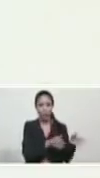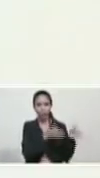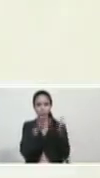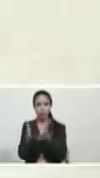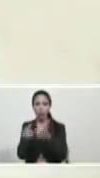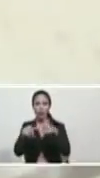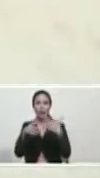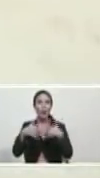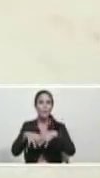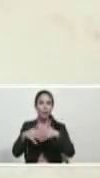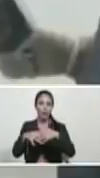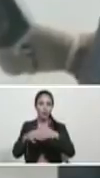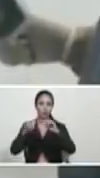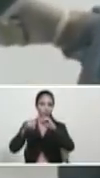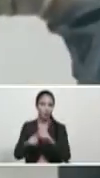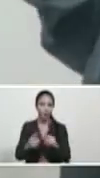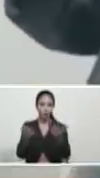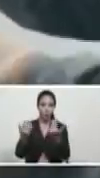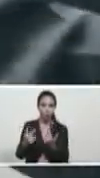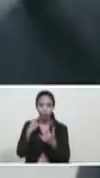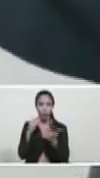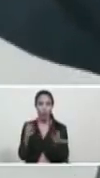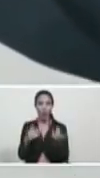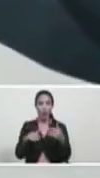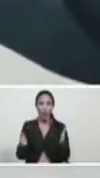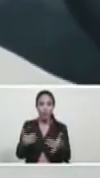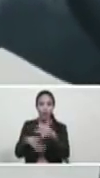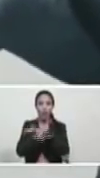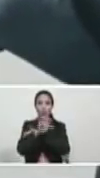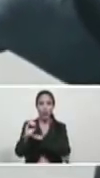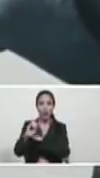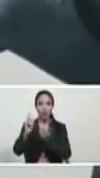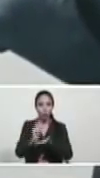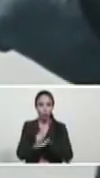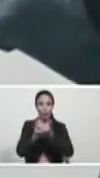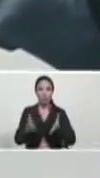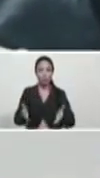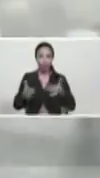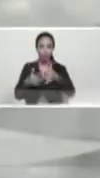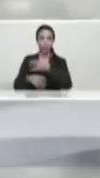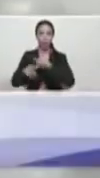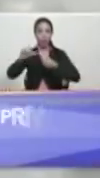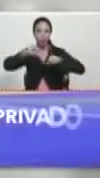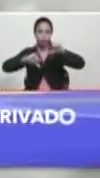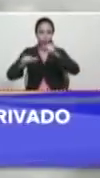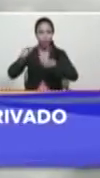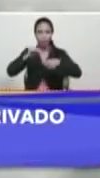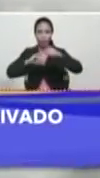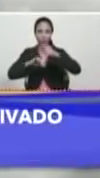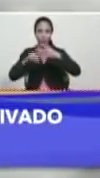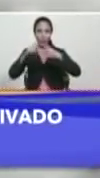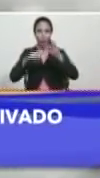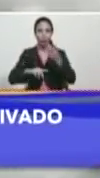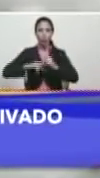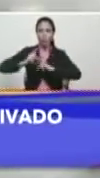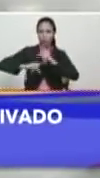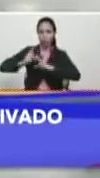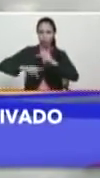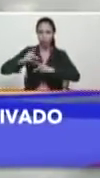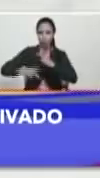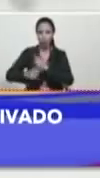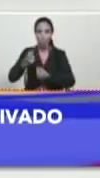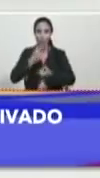recibir aproximadamente 30 toneladas de materia prima entre principios activos y excipientes necesarios para la producción